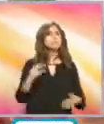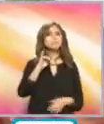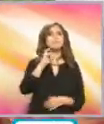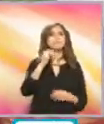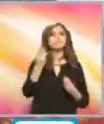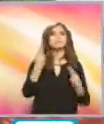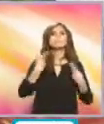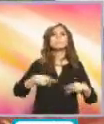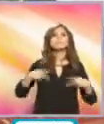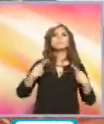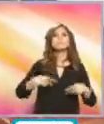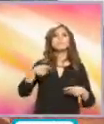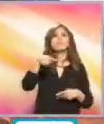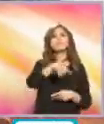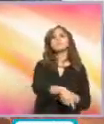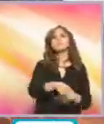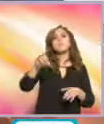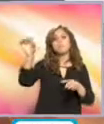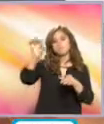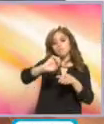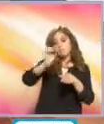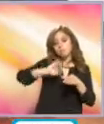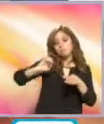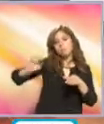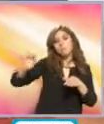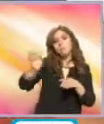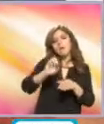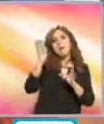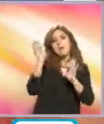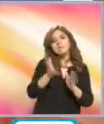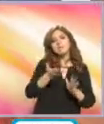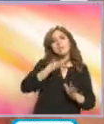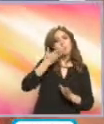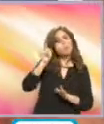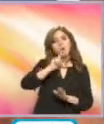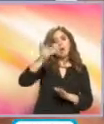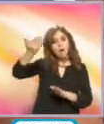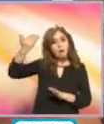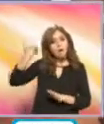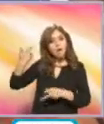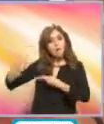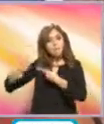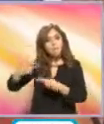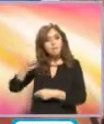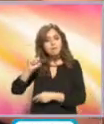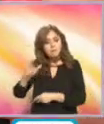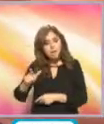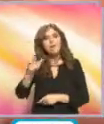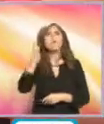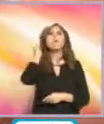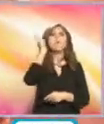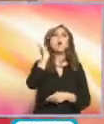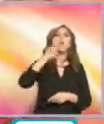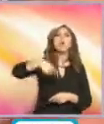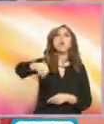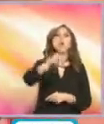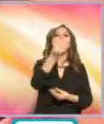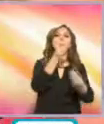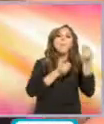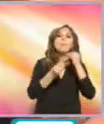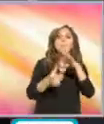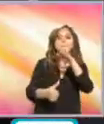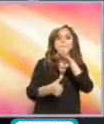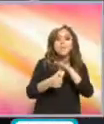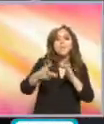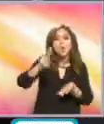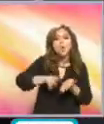hacer, tener el salero en la mesa. Ya los alimentos están condimentados con su sal, entonces evitemos la sal en mesa, que no es buena, ¿no? Que tú ya le pones